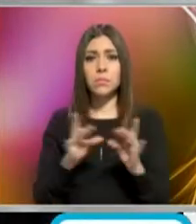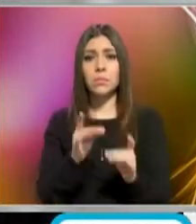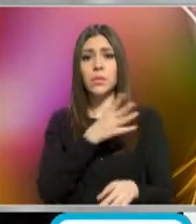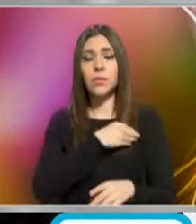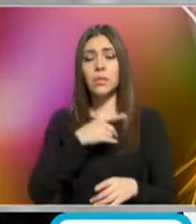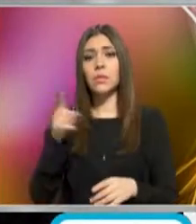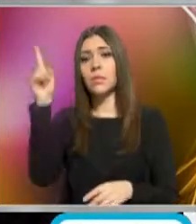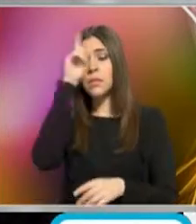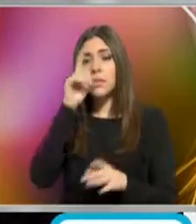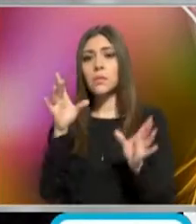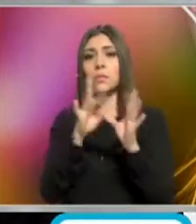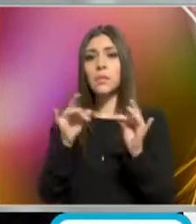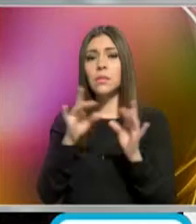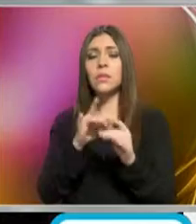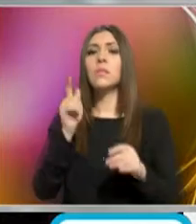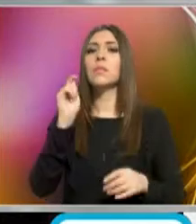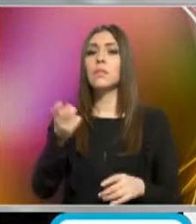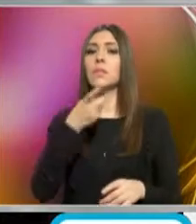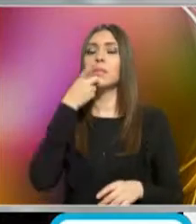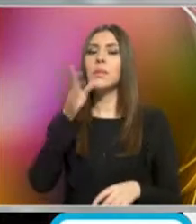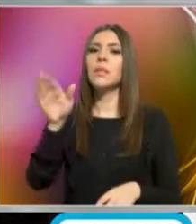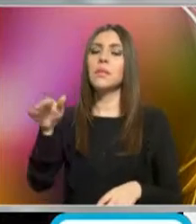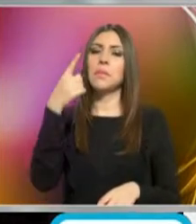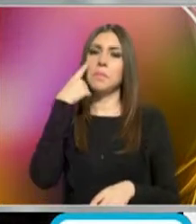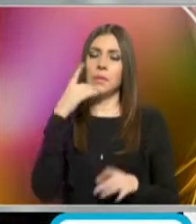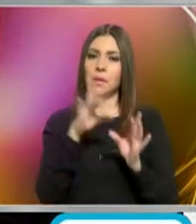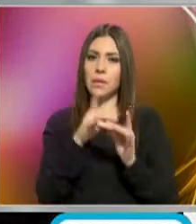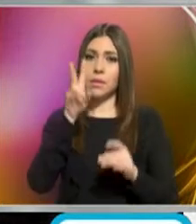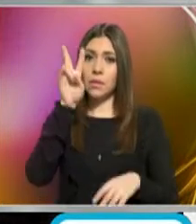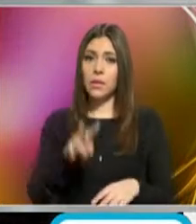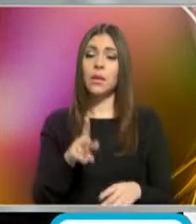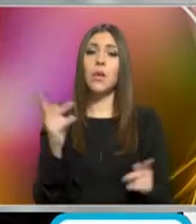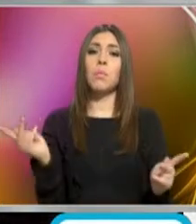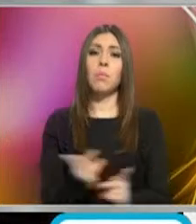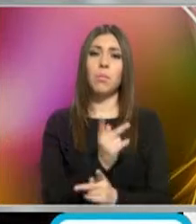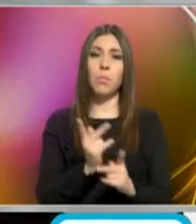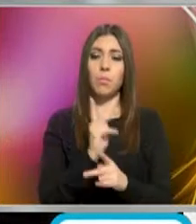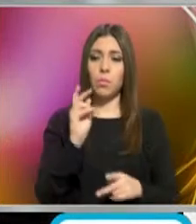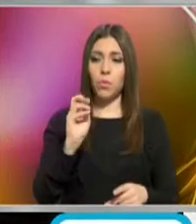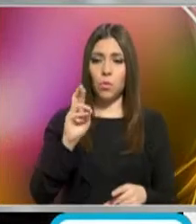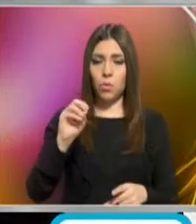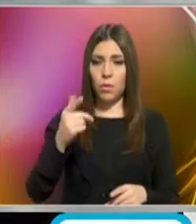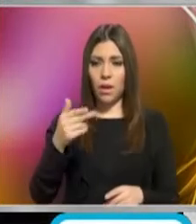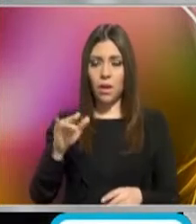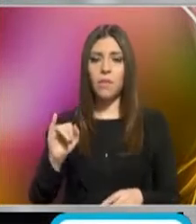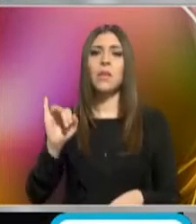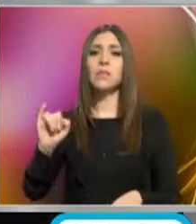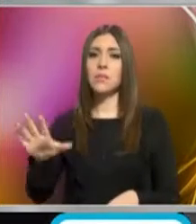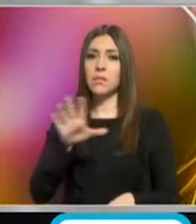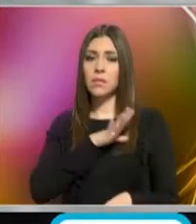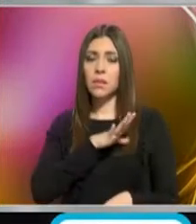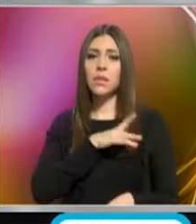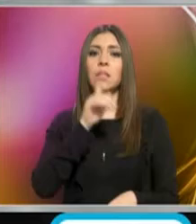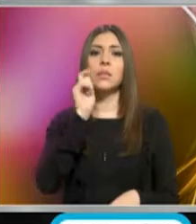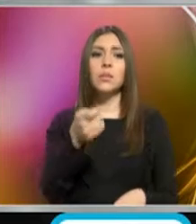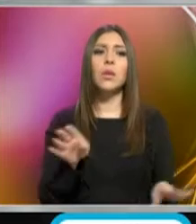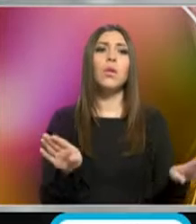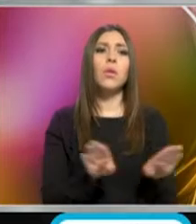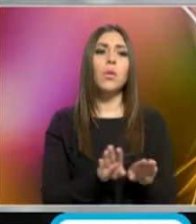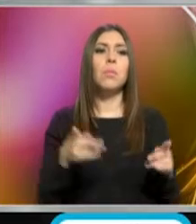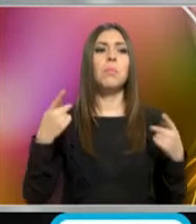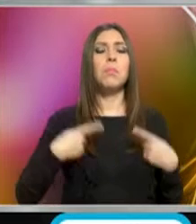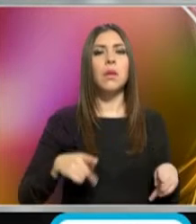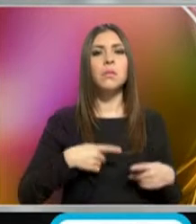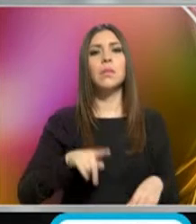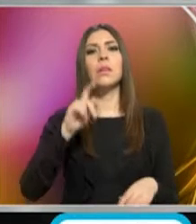él o ella verla. Decirle, hijo o hija, la pornografía existe, que es, bueno, pues una manera muy explícita en que las personas se